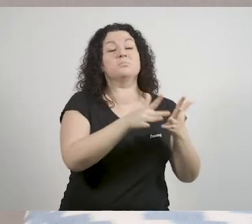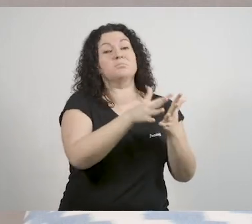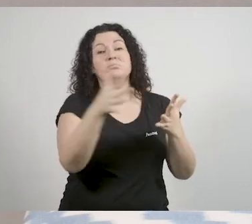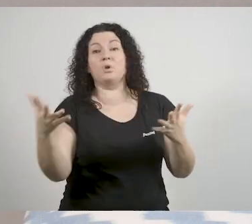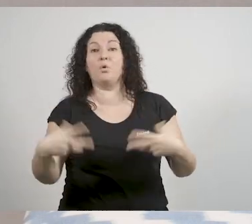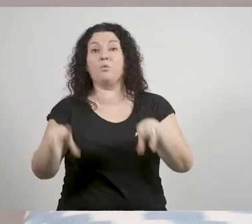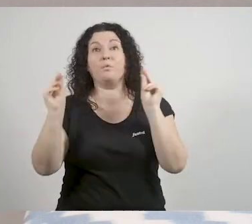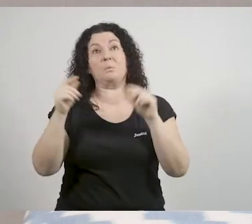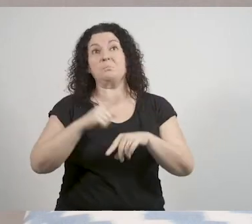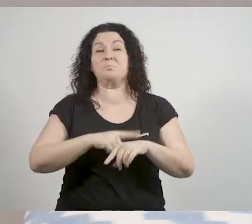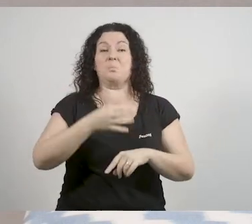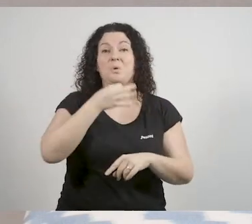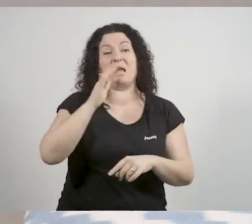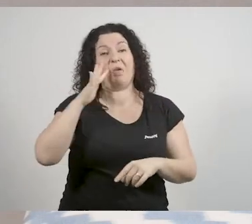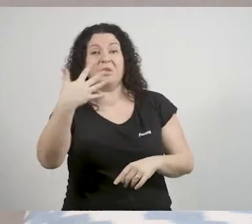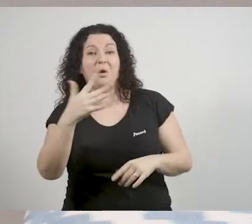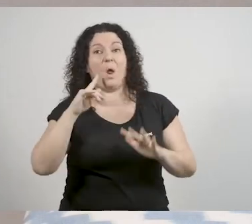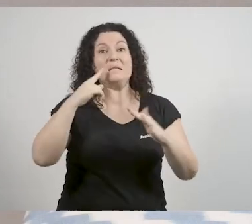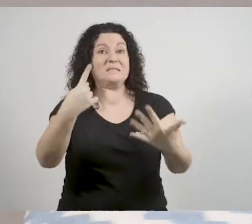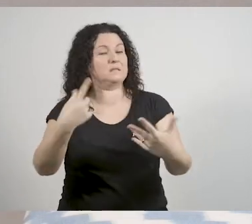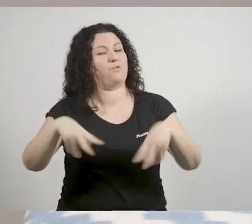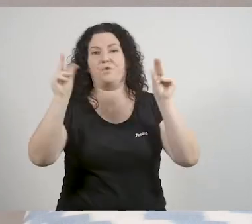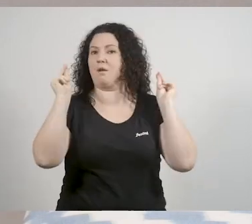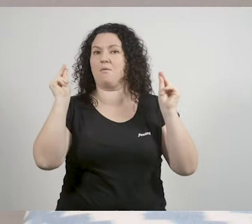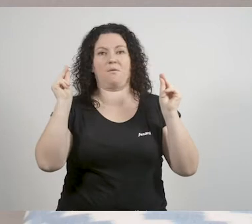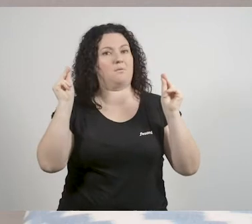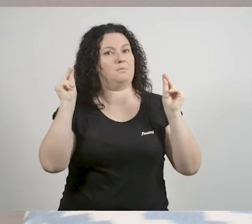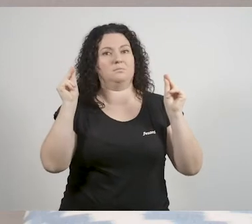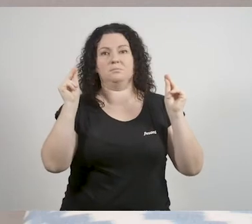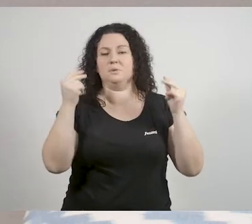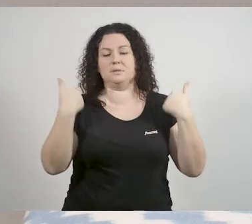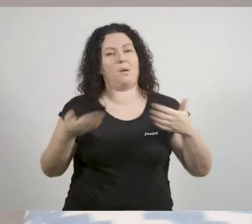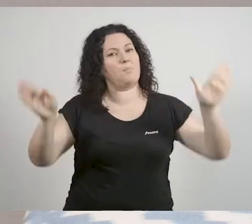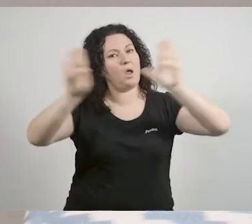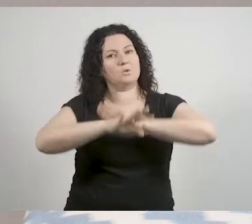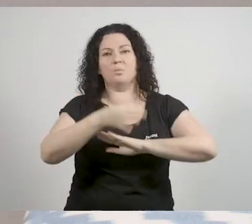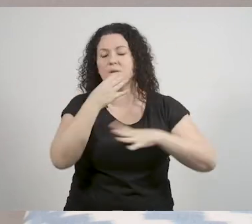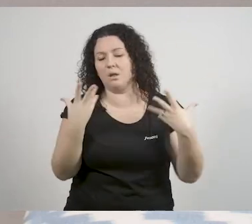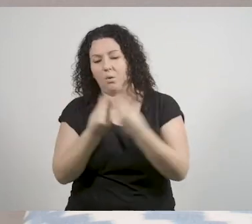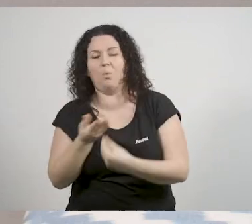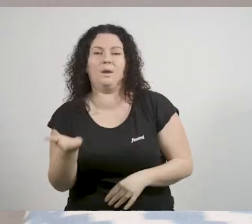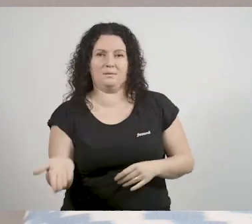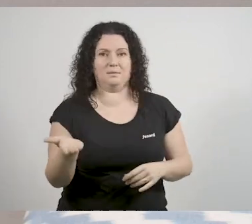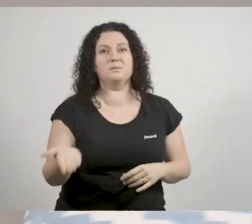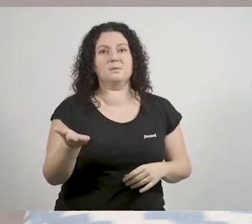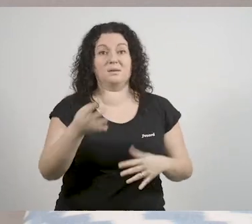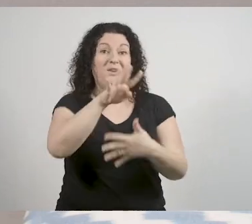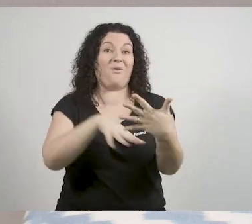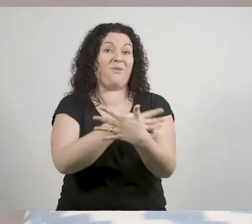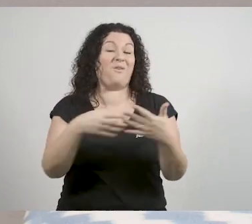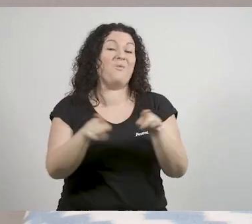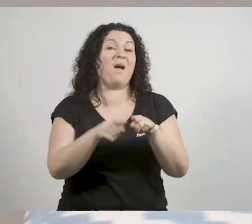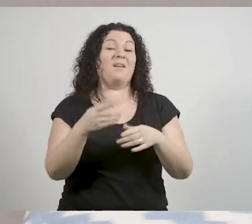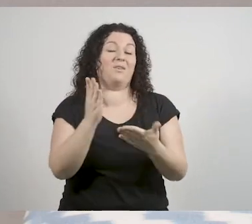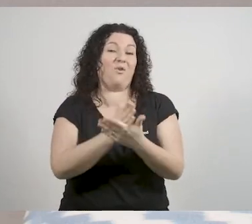mañana hasta que se terminase el servicio, que podían ser las 5 o las 6 de la tarde, y así poder pasar la noche, las tardes con